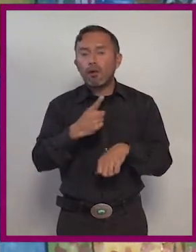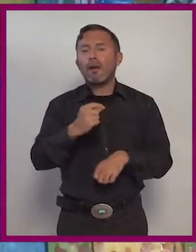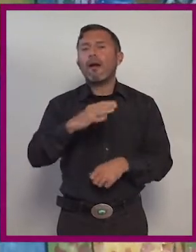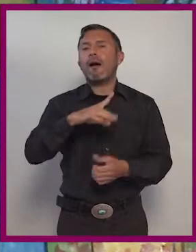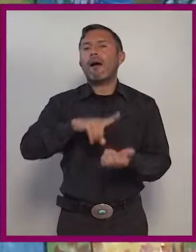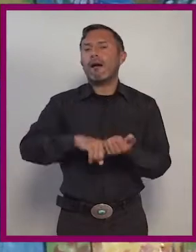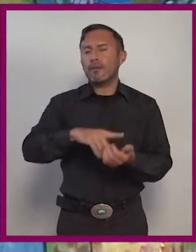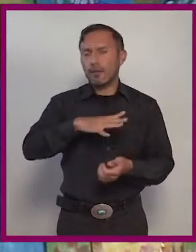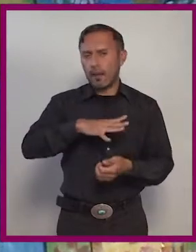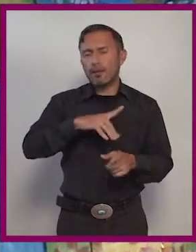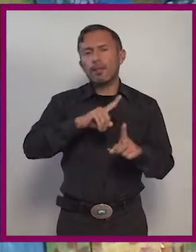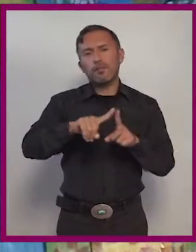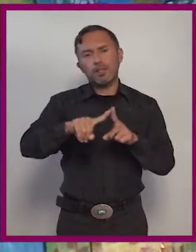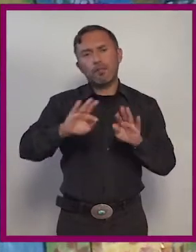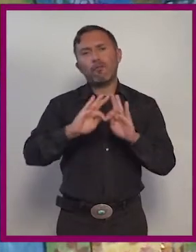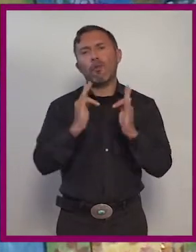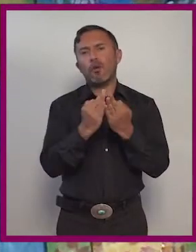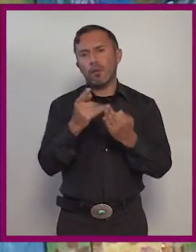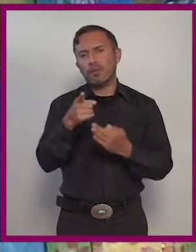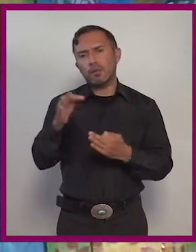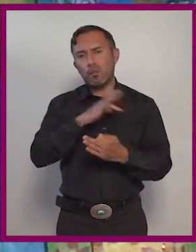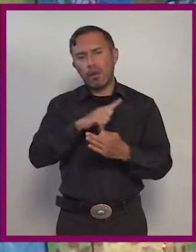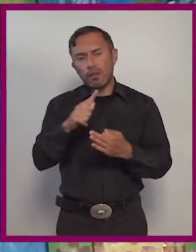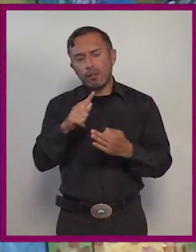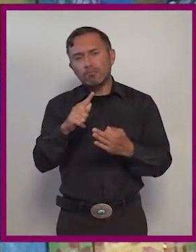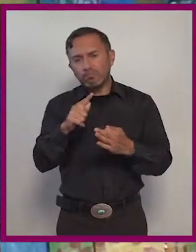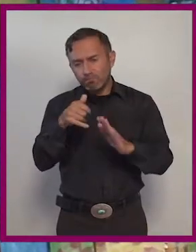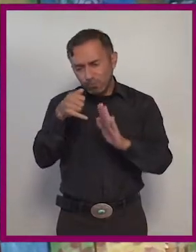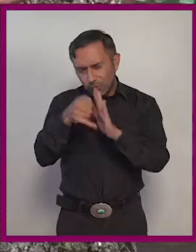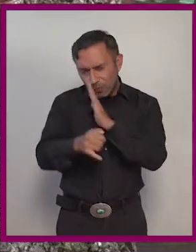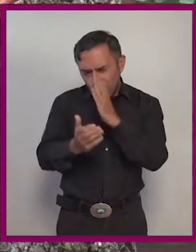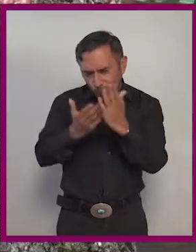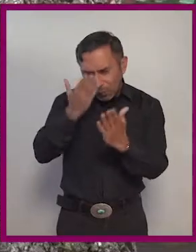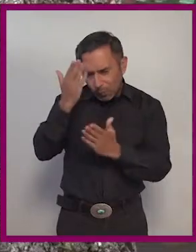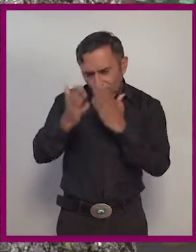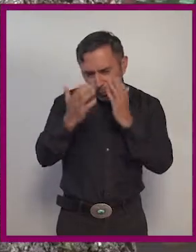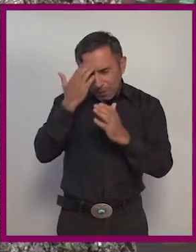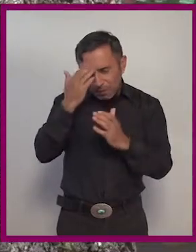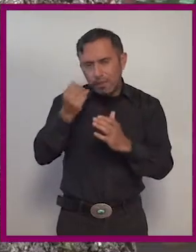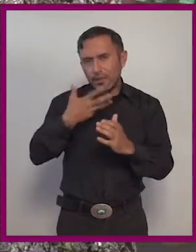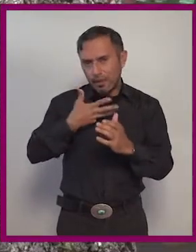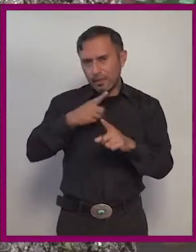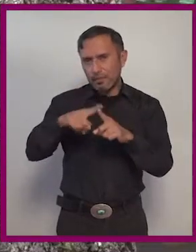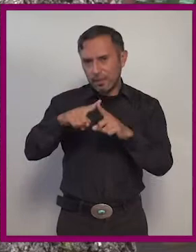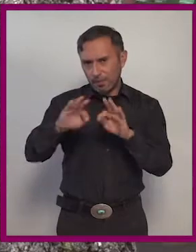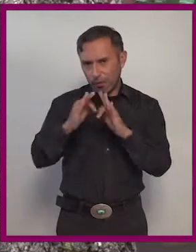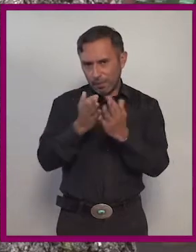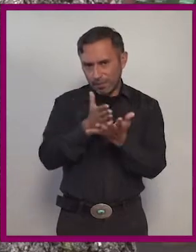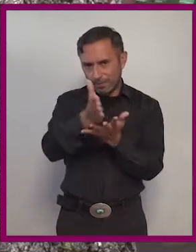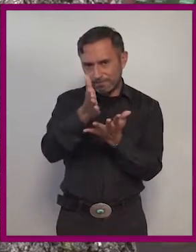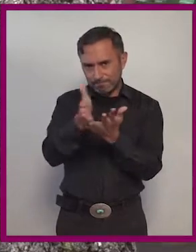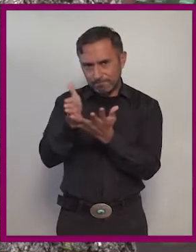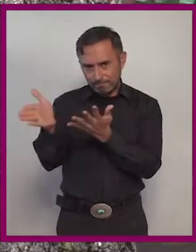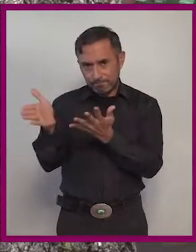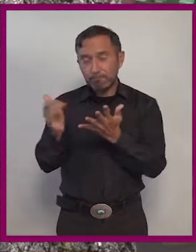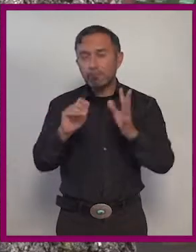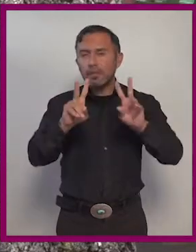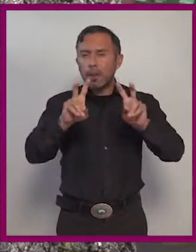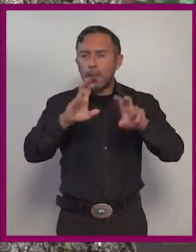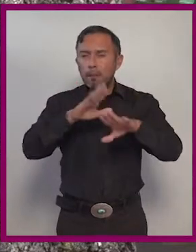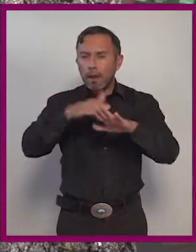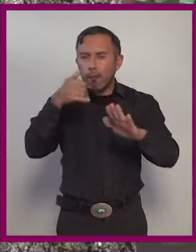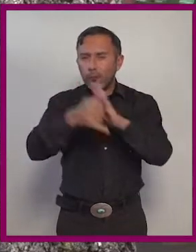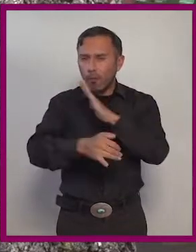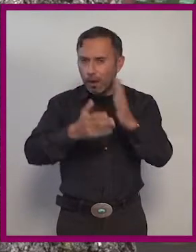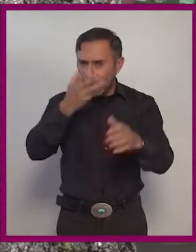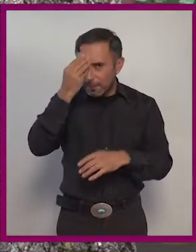formas hegemónicas de aproximarse al conocimiento. Y para entender más sobre este tema, vamos con